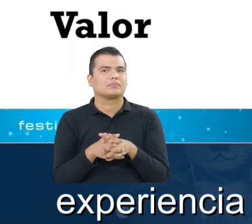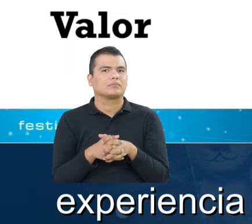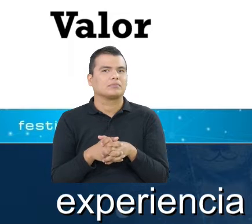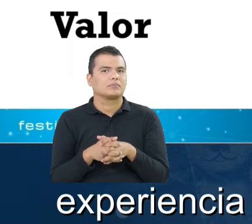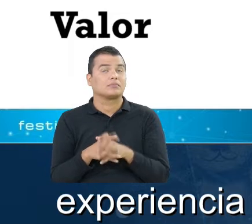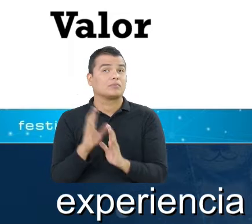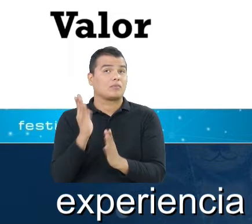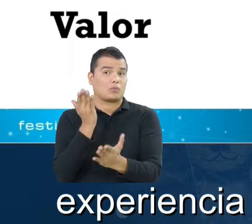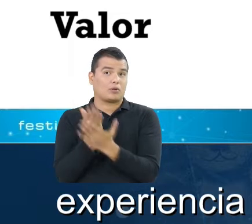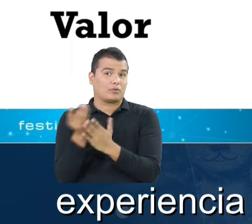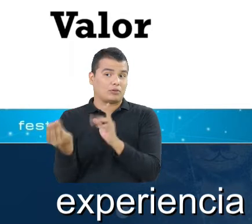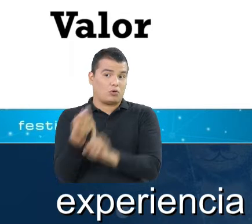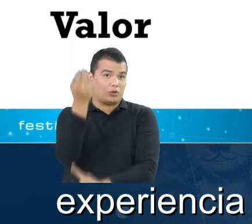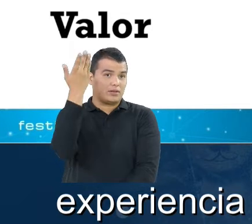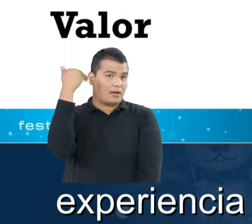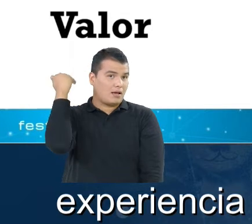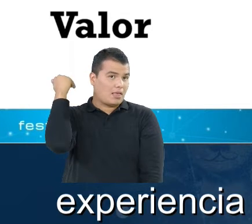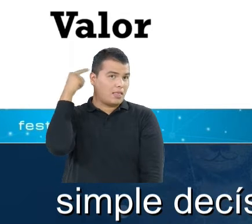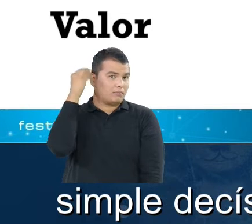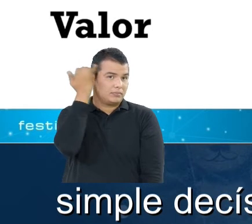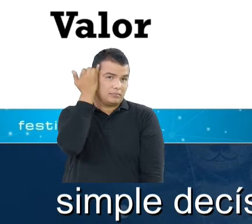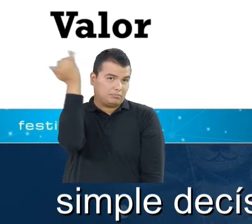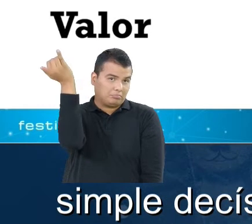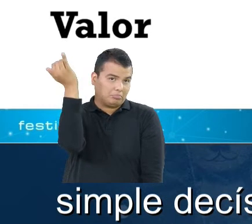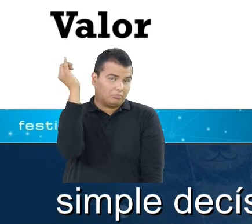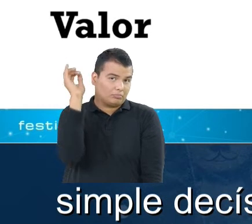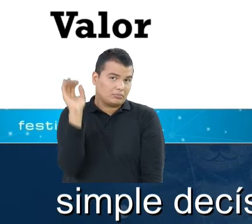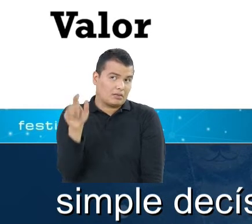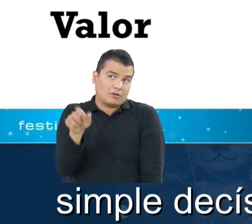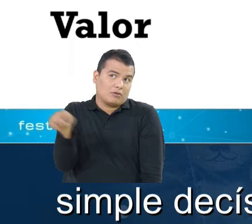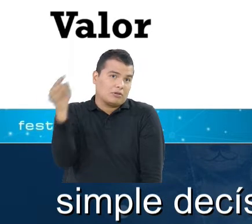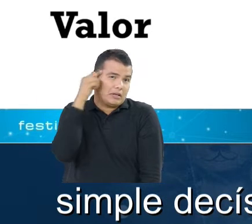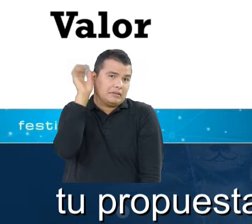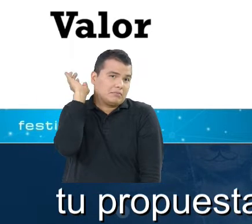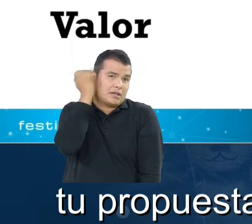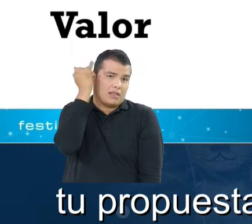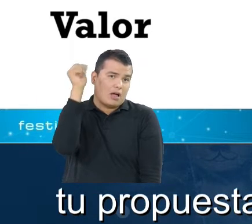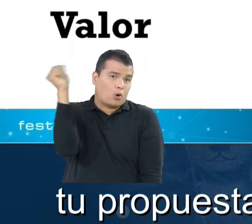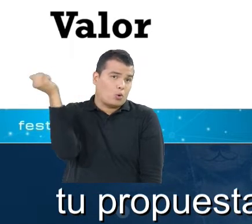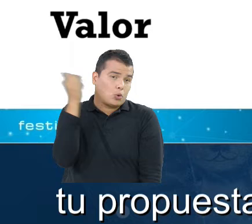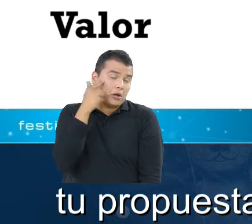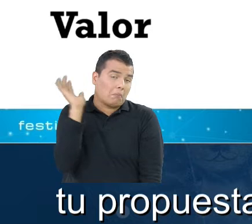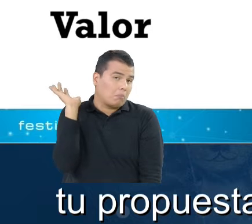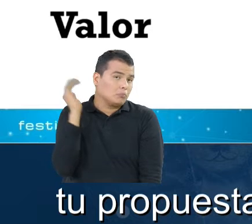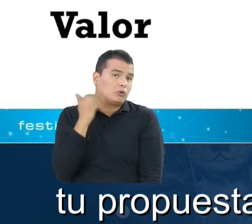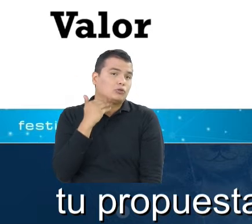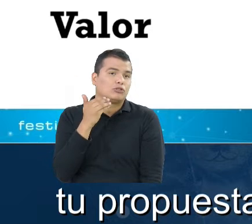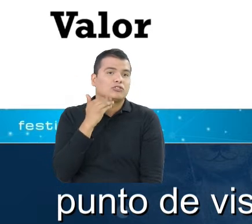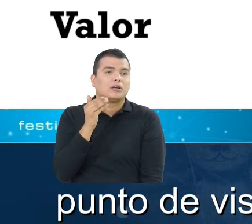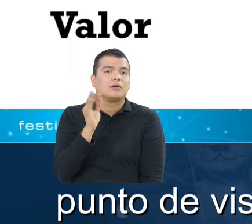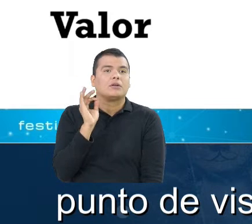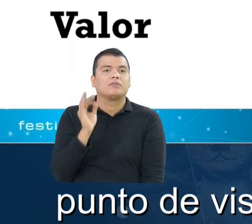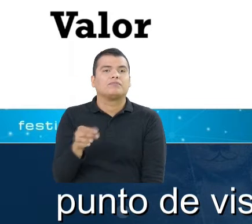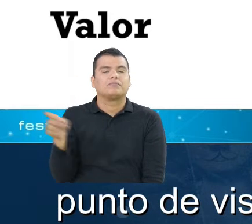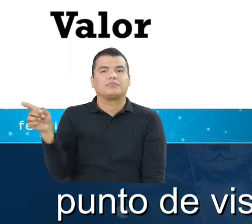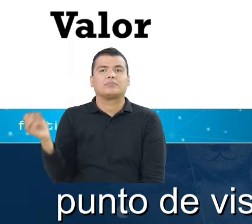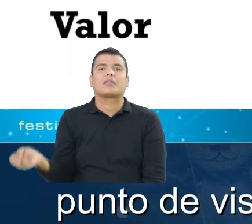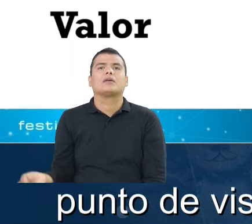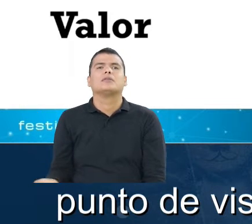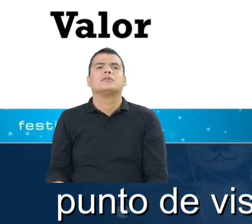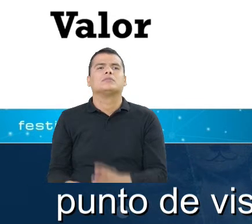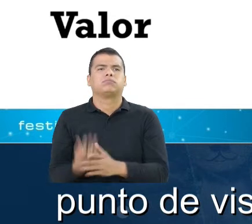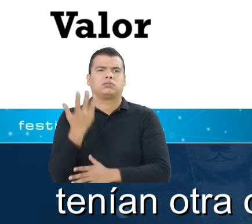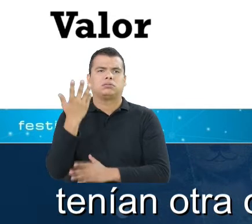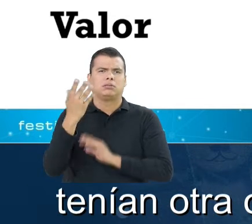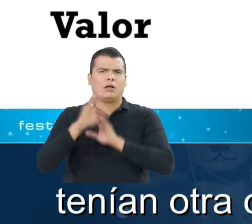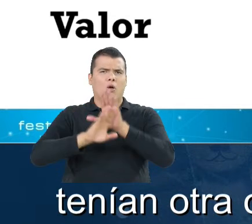era su propuesta única de valor desde mi punto de vista. De pronto los creadores tenían otro pensamiento, pero es lo que hizo que Home Burgers hoy sea la